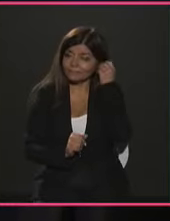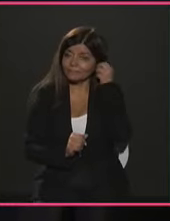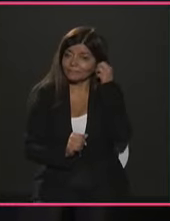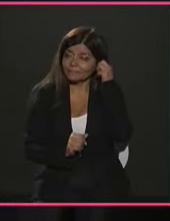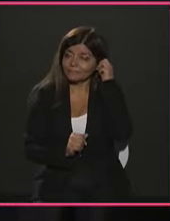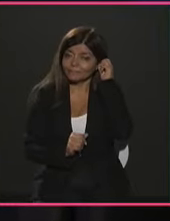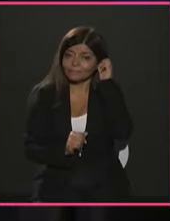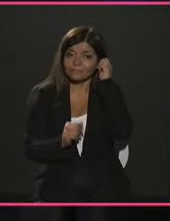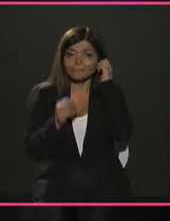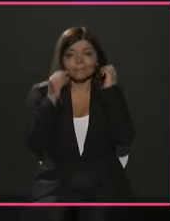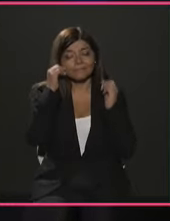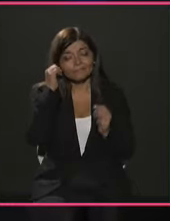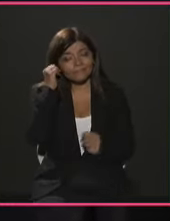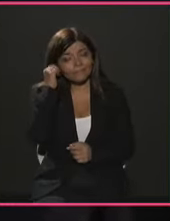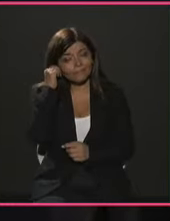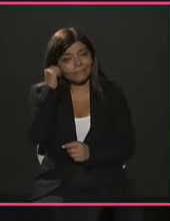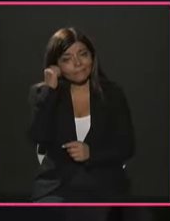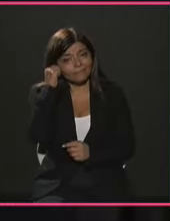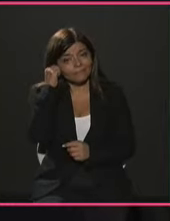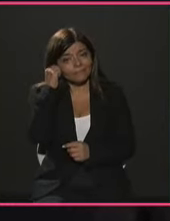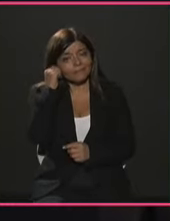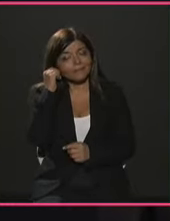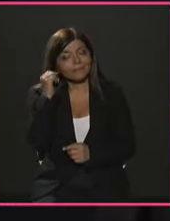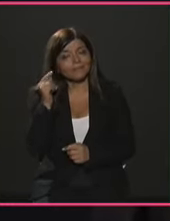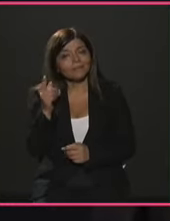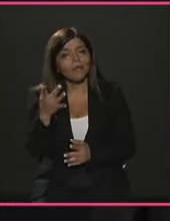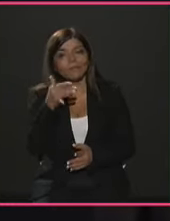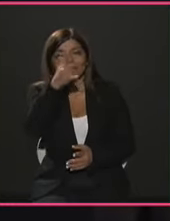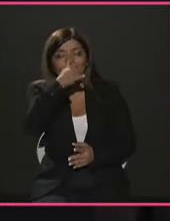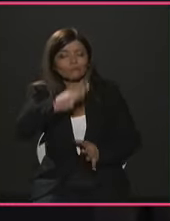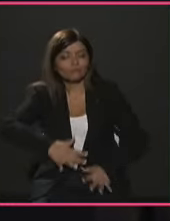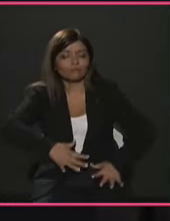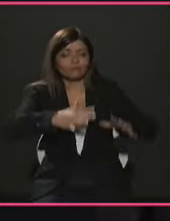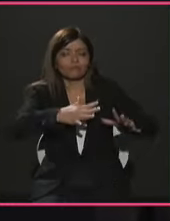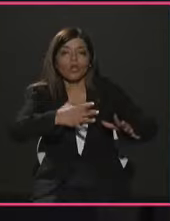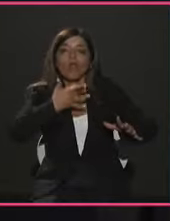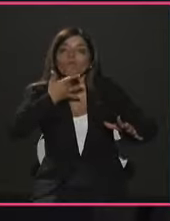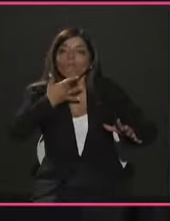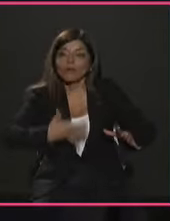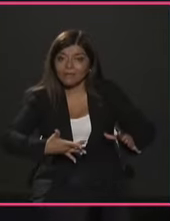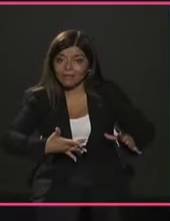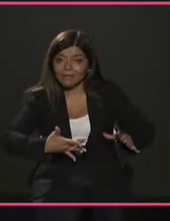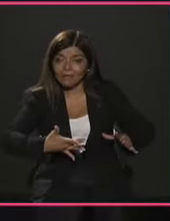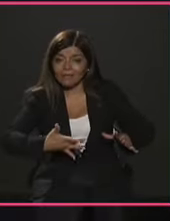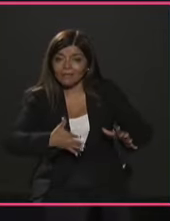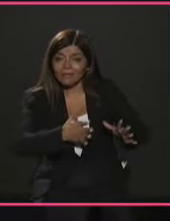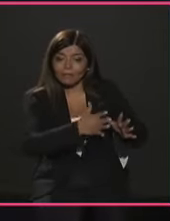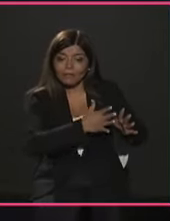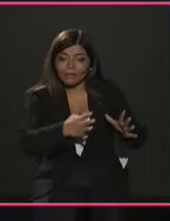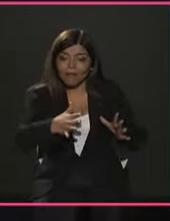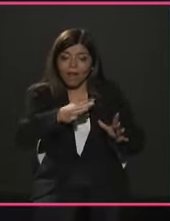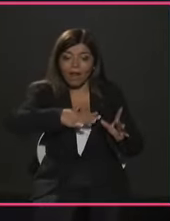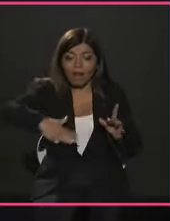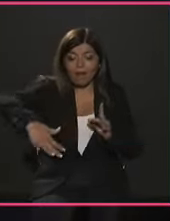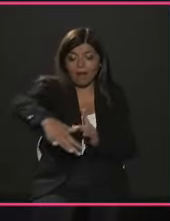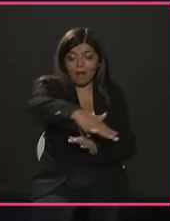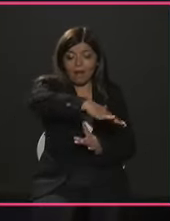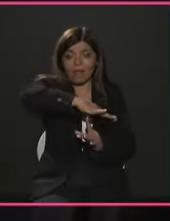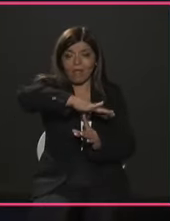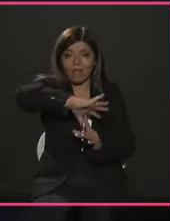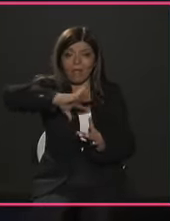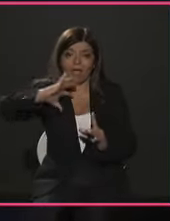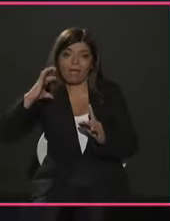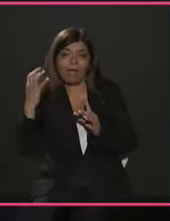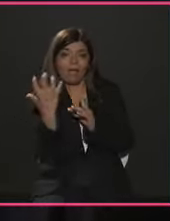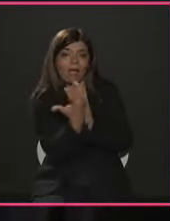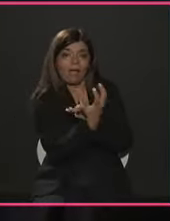e Y esto es porque tienen una una vida que no es tan larga en la atmósfera como